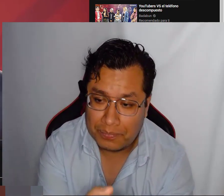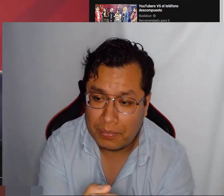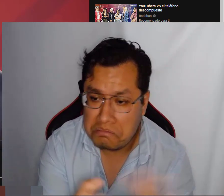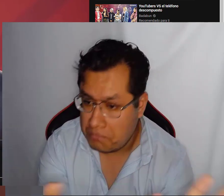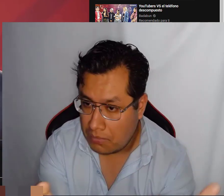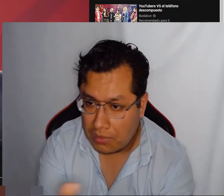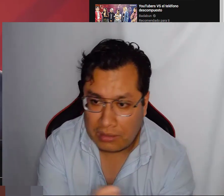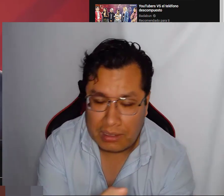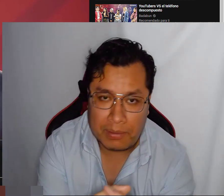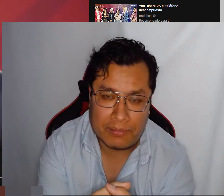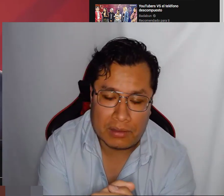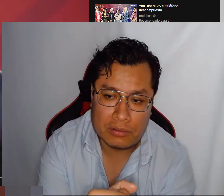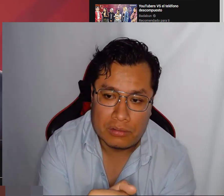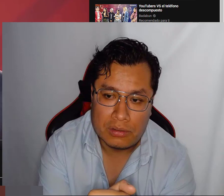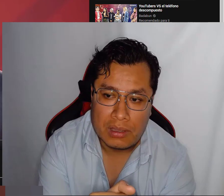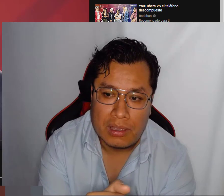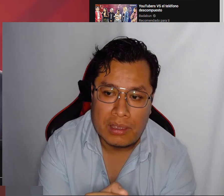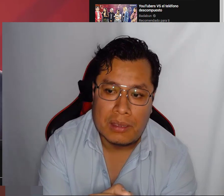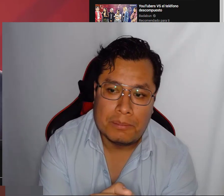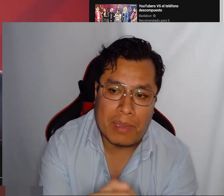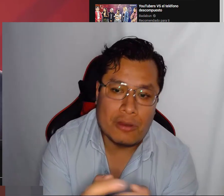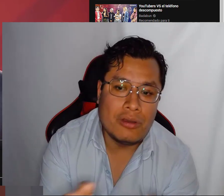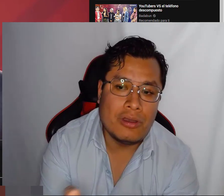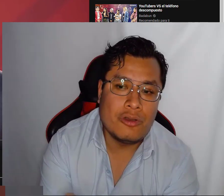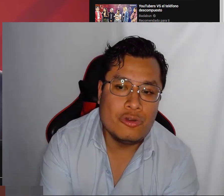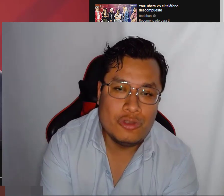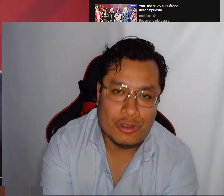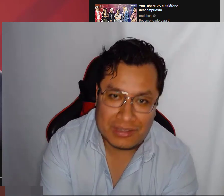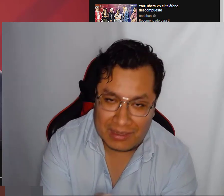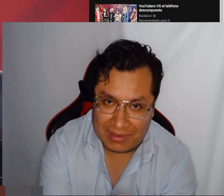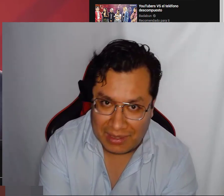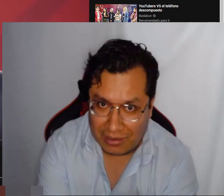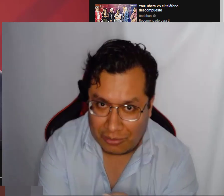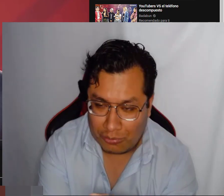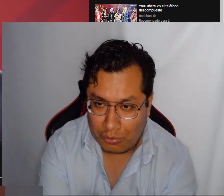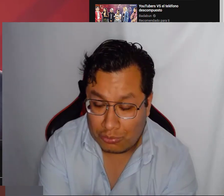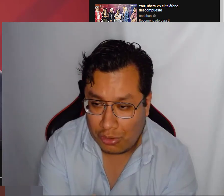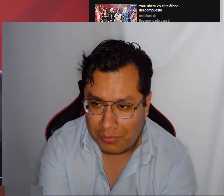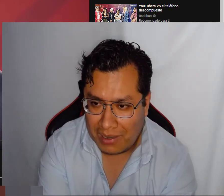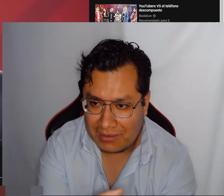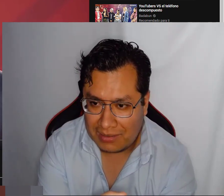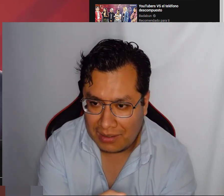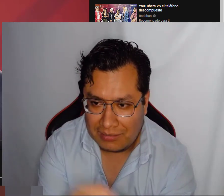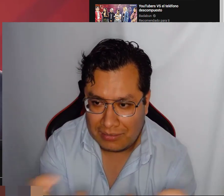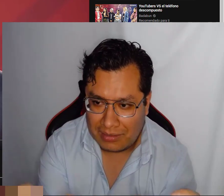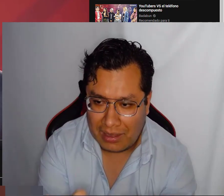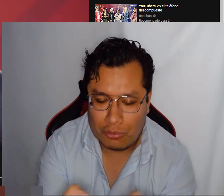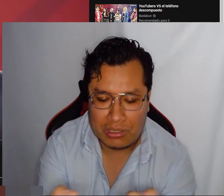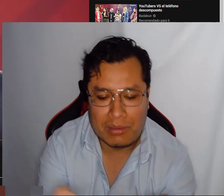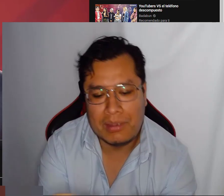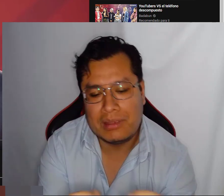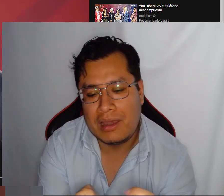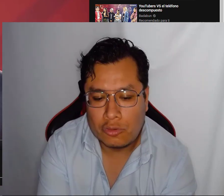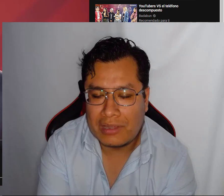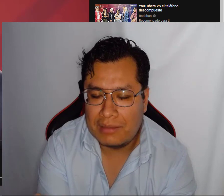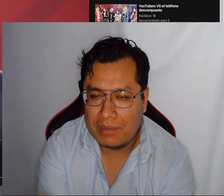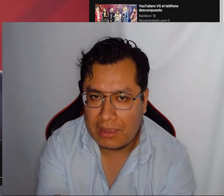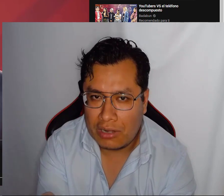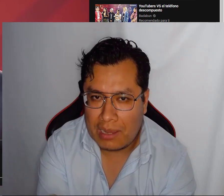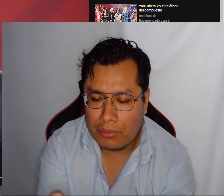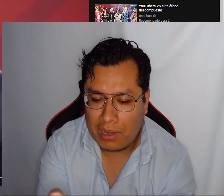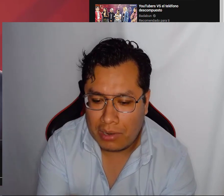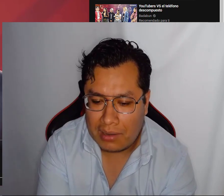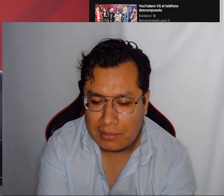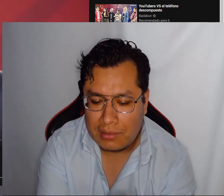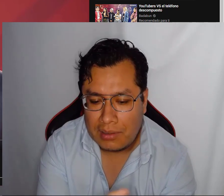docencia está perfecto pero un docente o un normalista que últimamente nos han